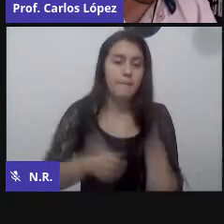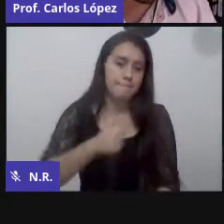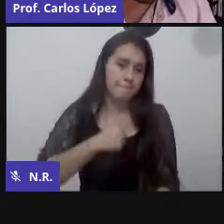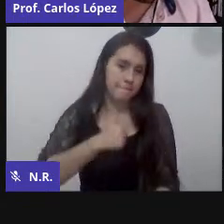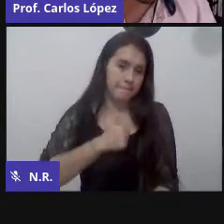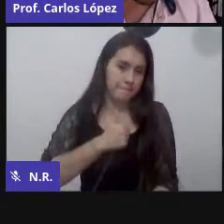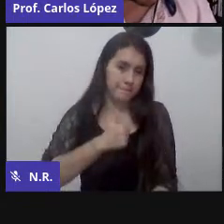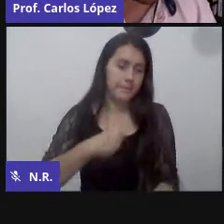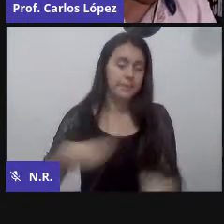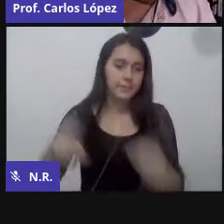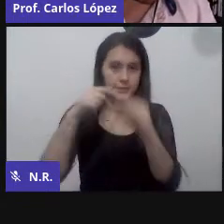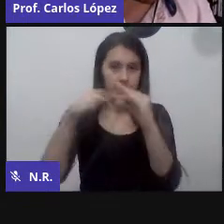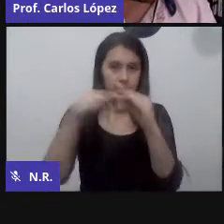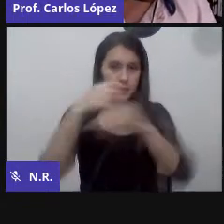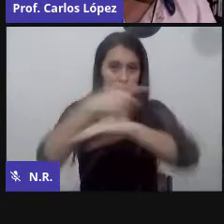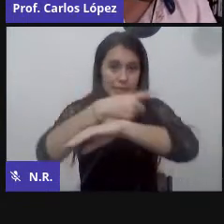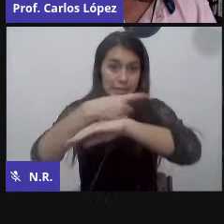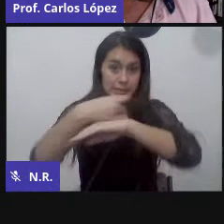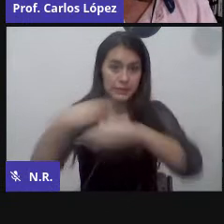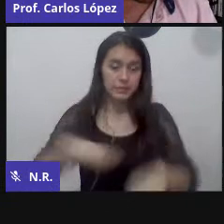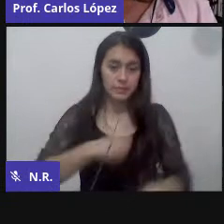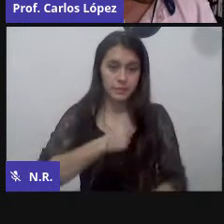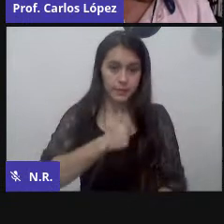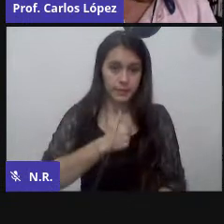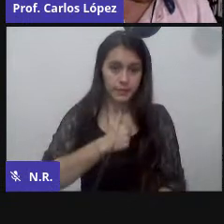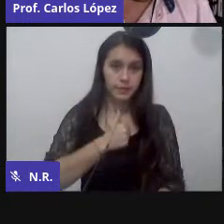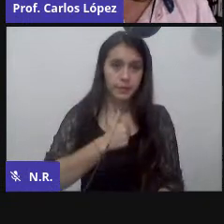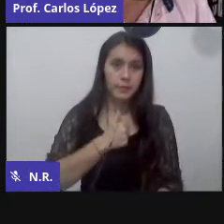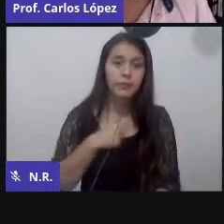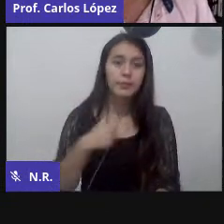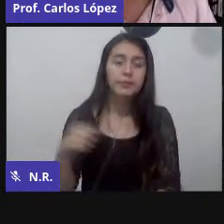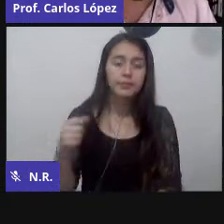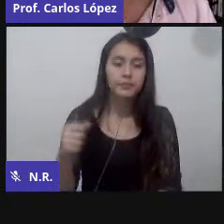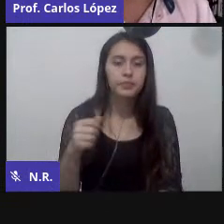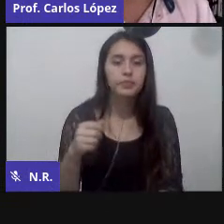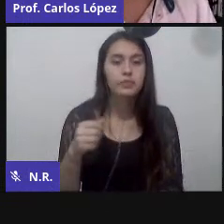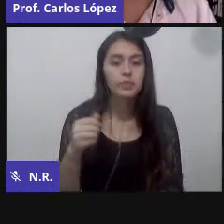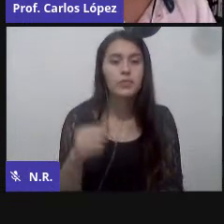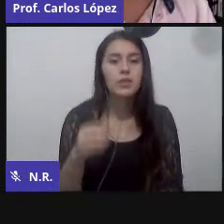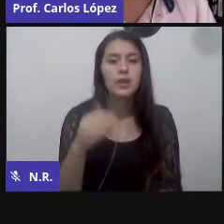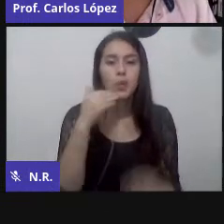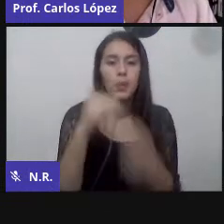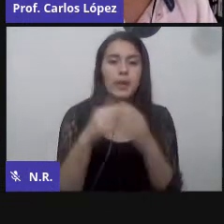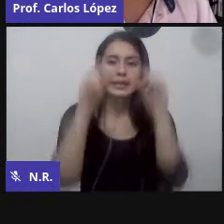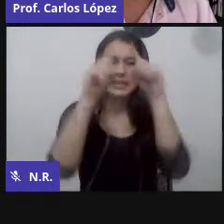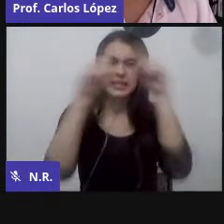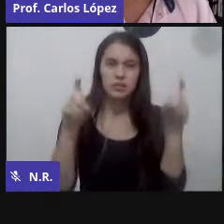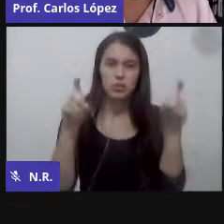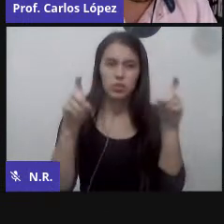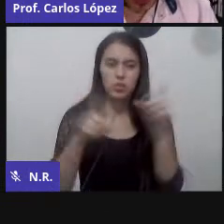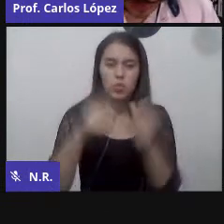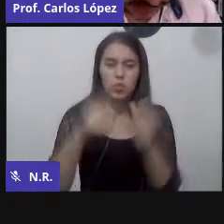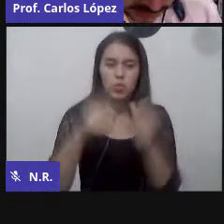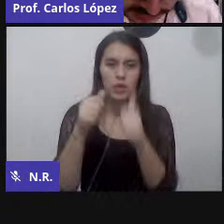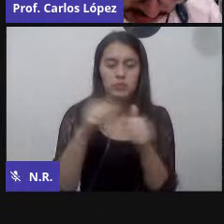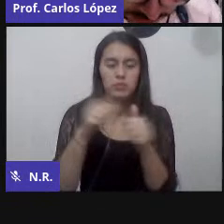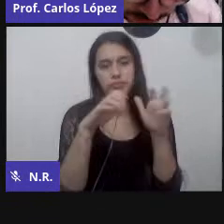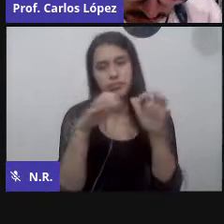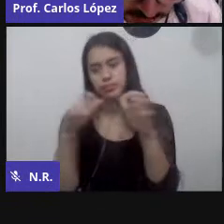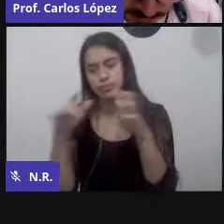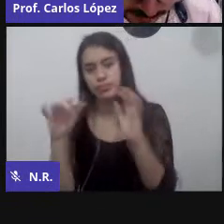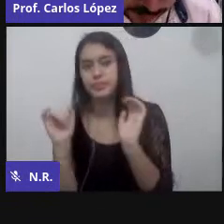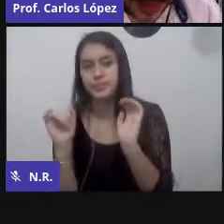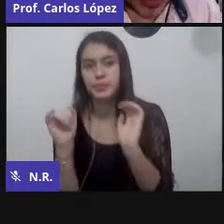¿sí? Desde el correo que usted haya inscrito. Y le decimos, ¿cuál va a ser el título de este?